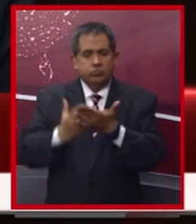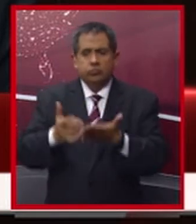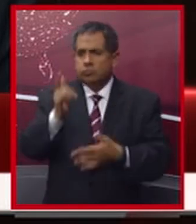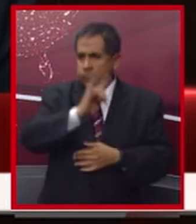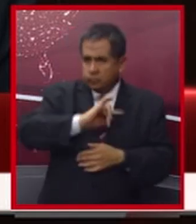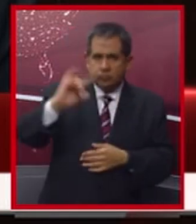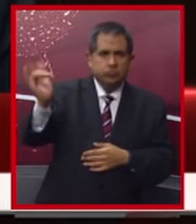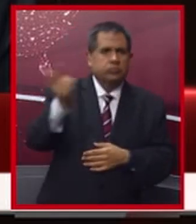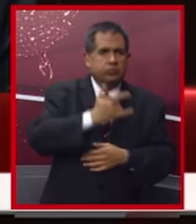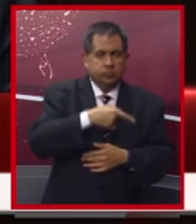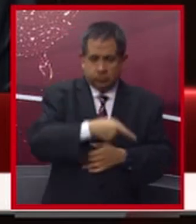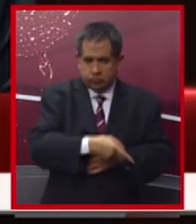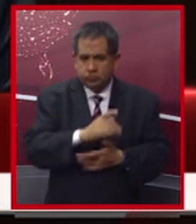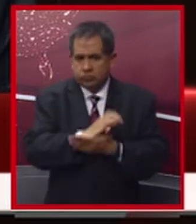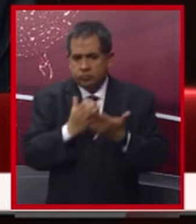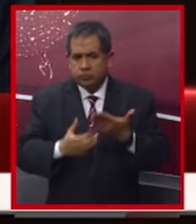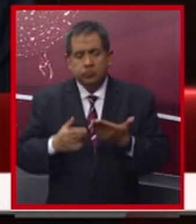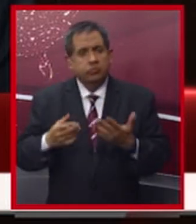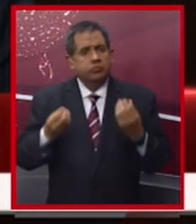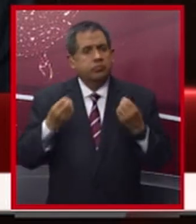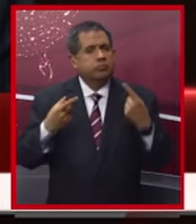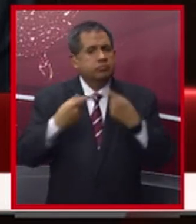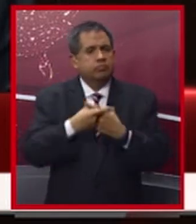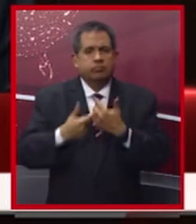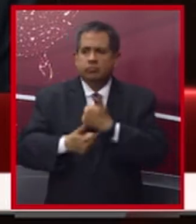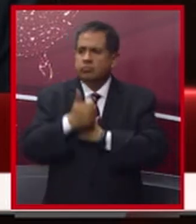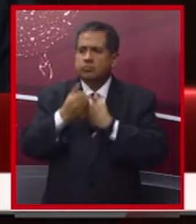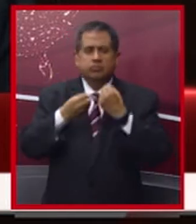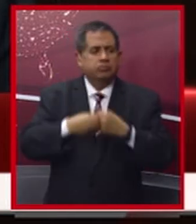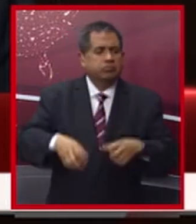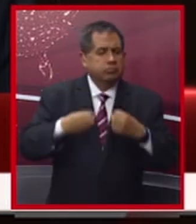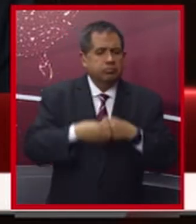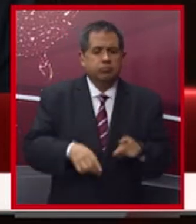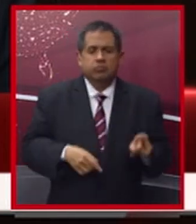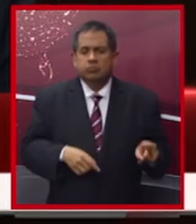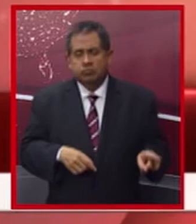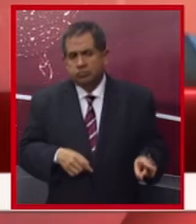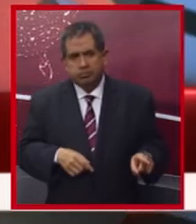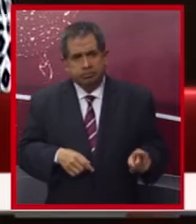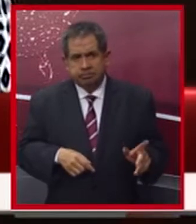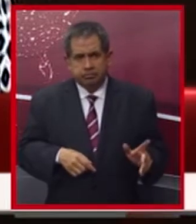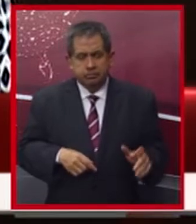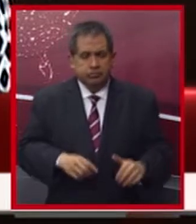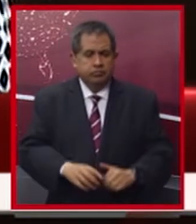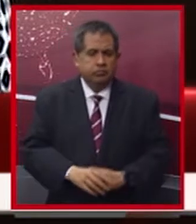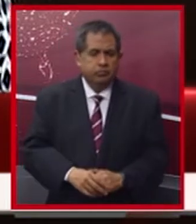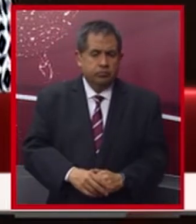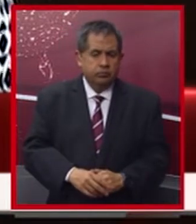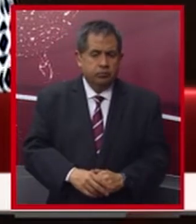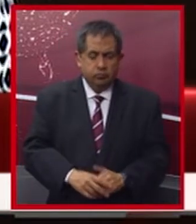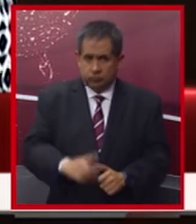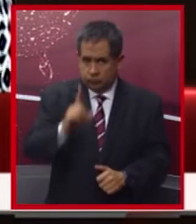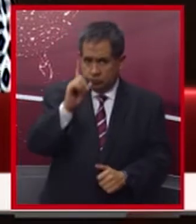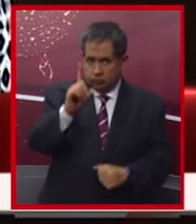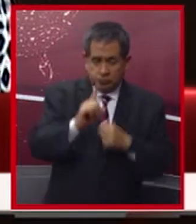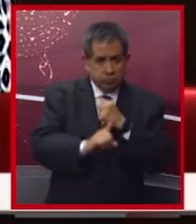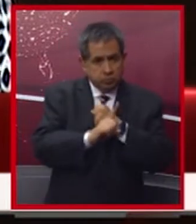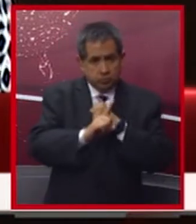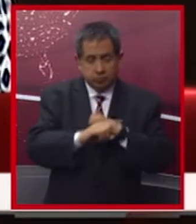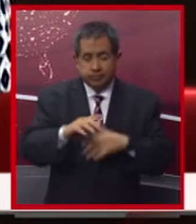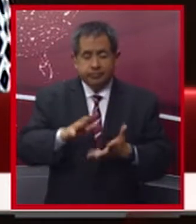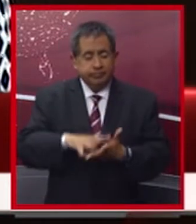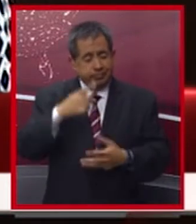de pasajeros y afectan la competitividad de los transportistas aéreos. Uno de los problemas